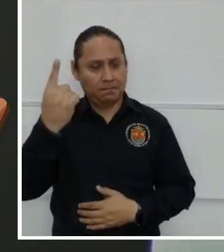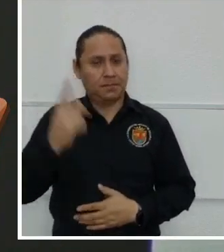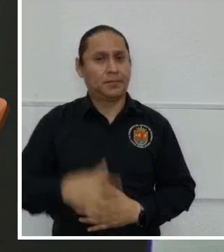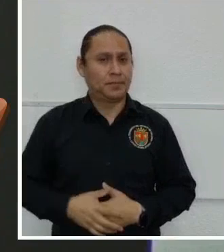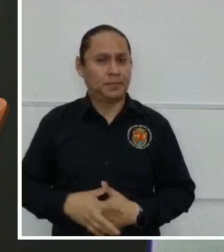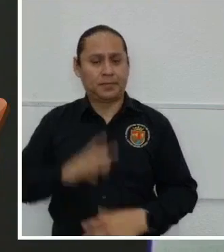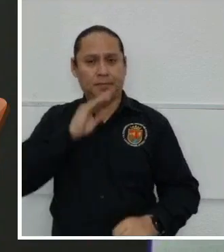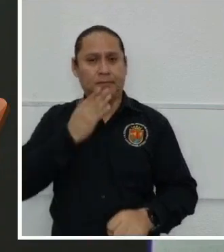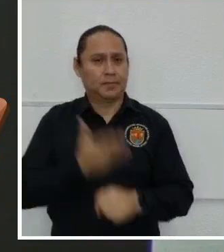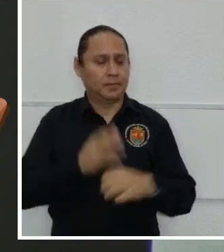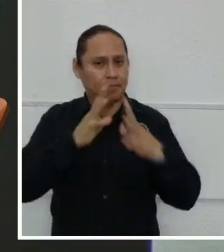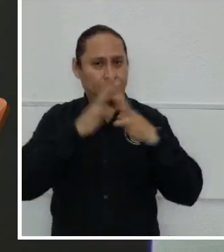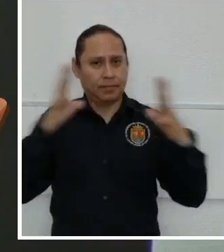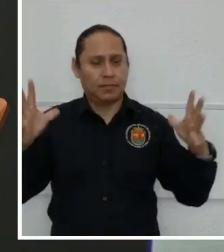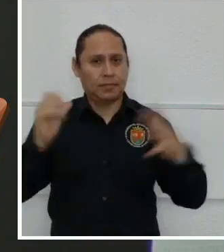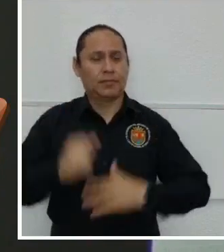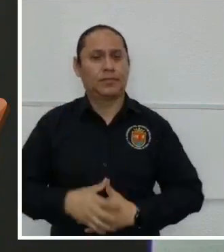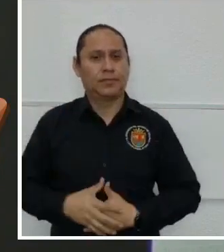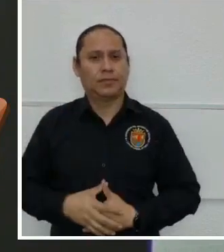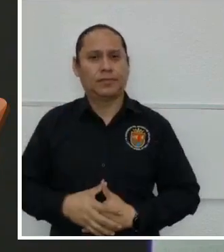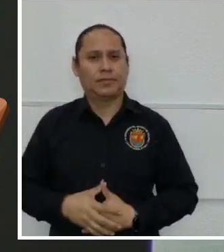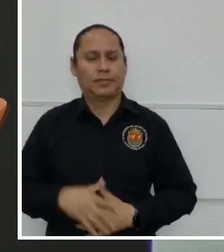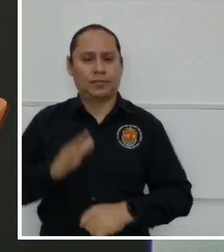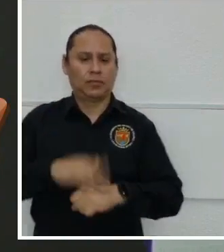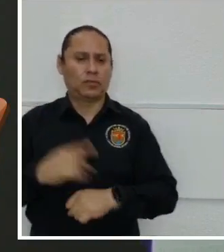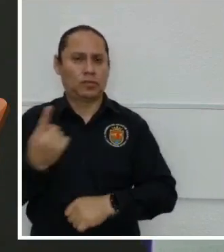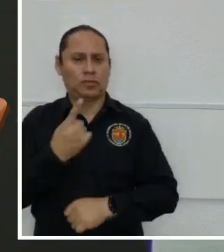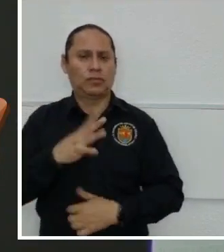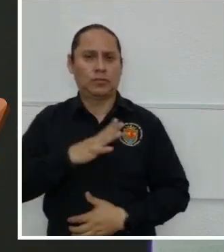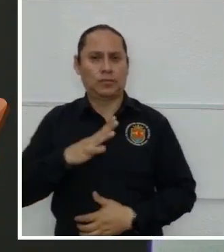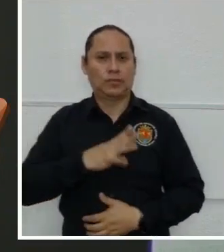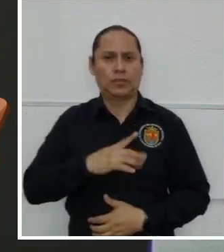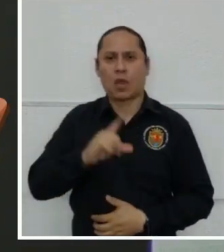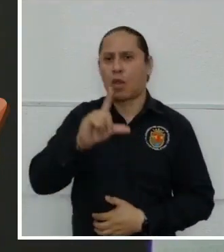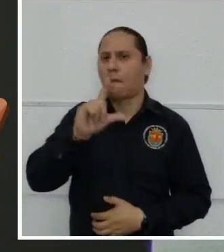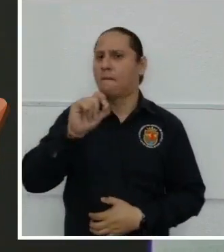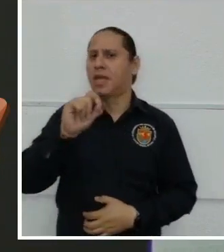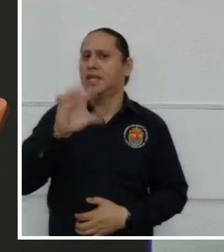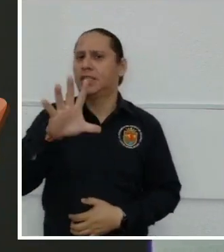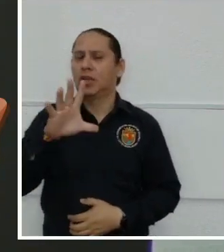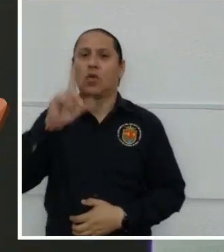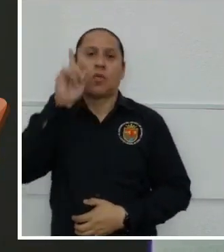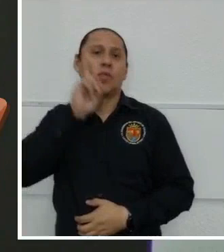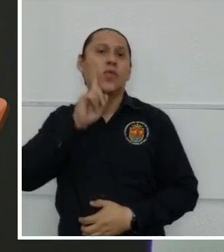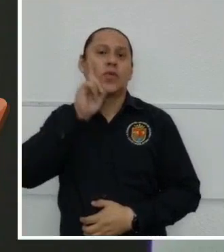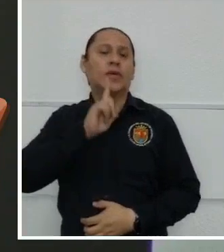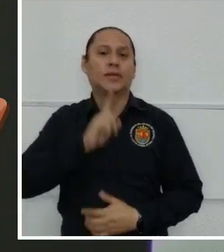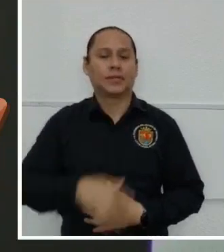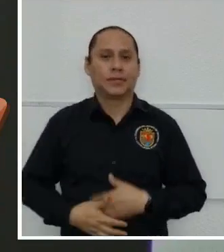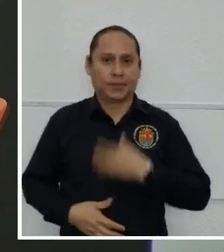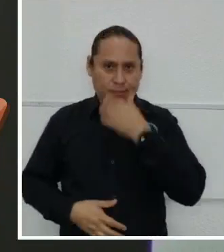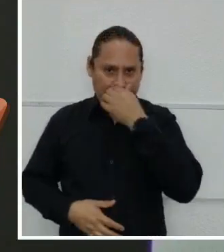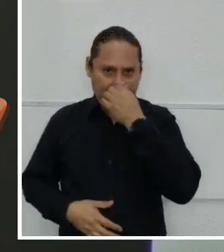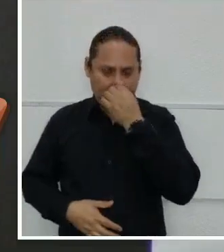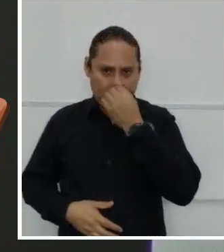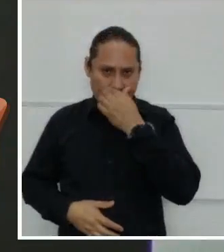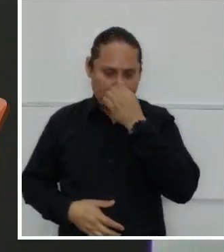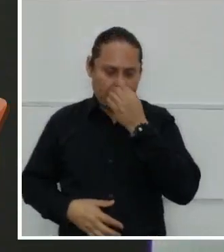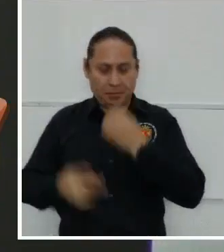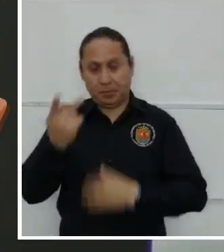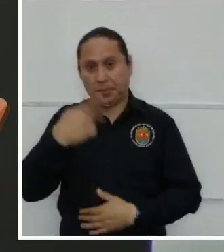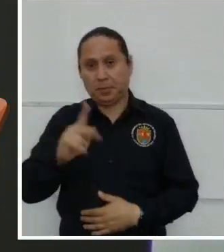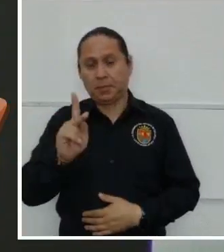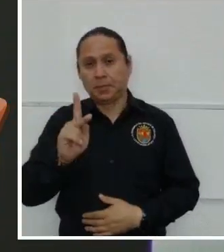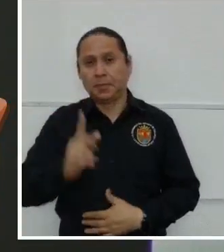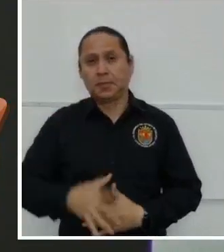grande responsabilidad porque existen 25 mujeres y